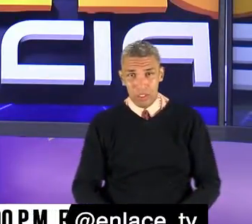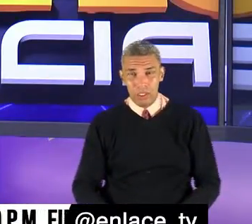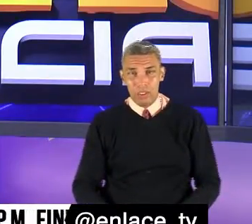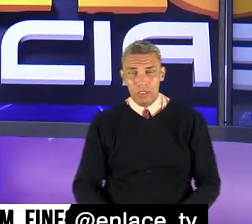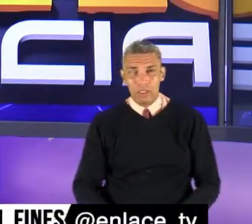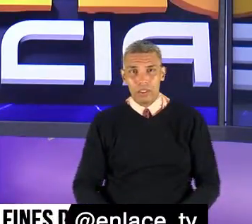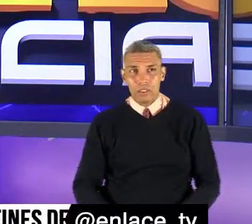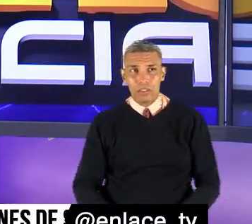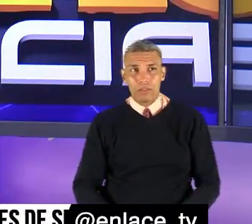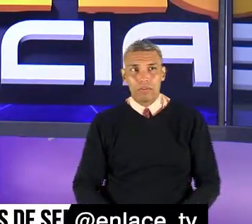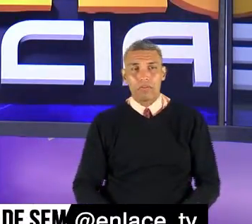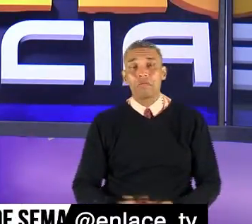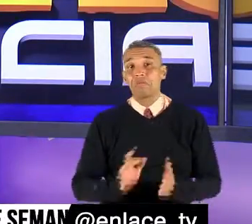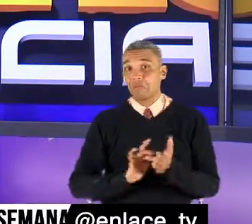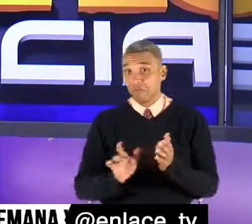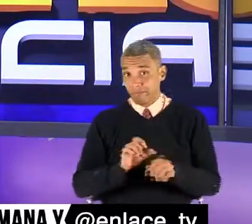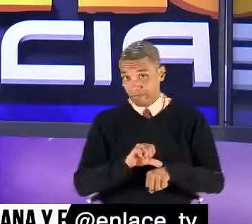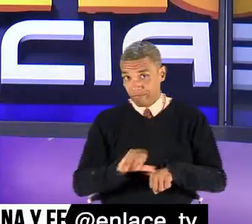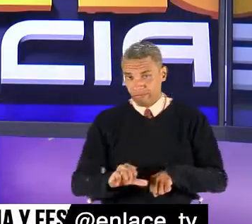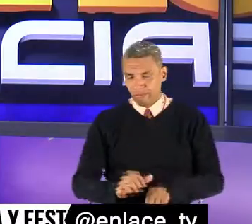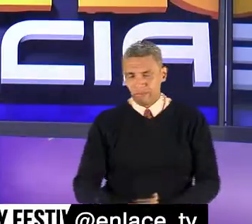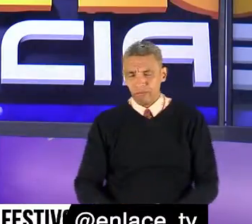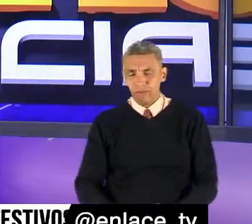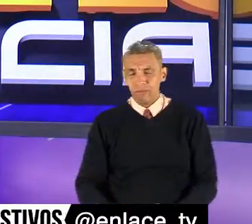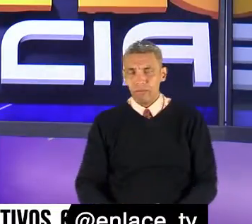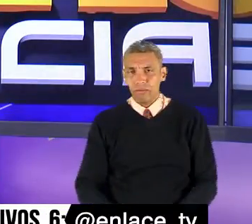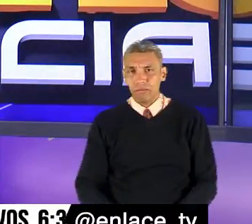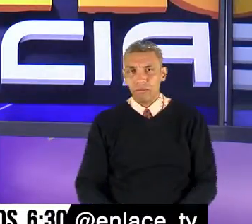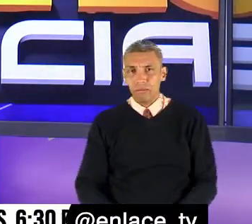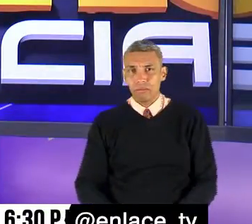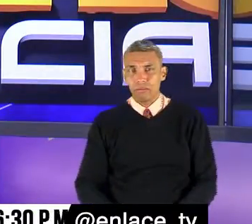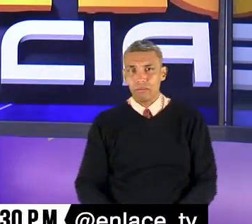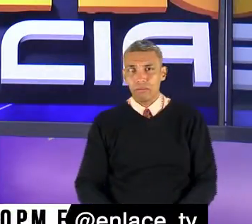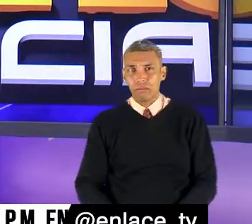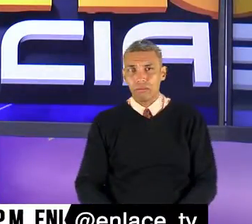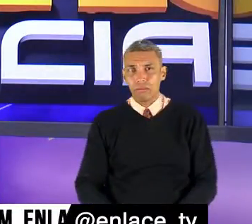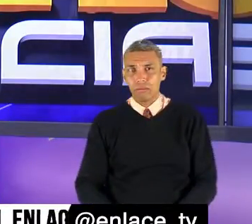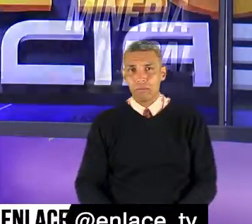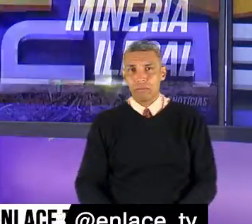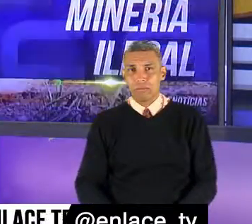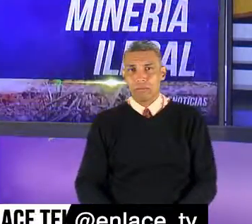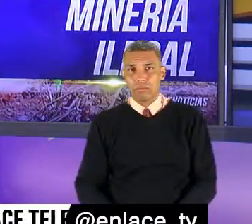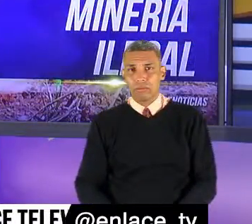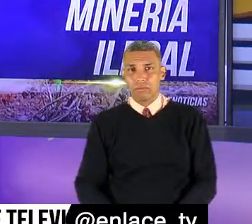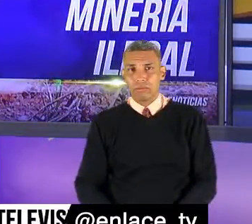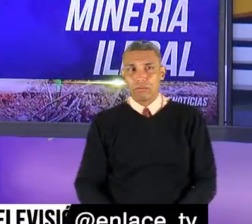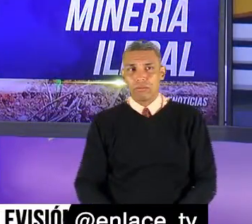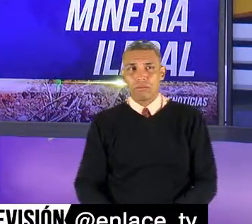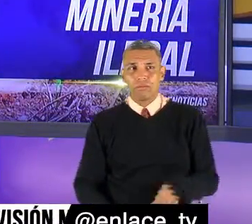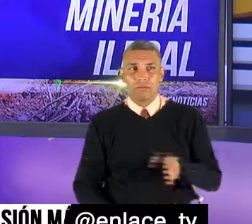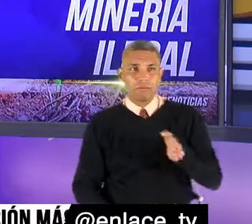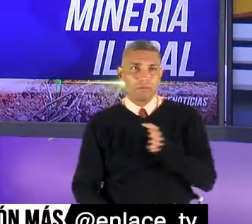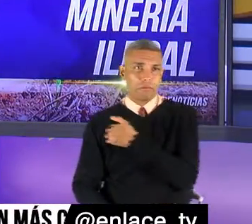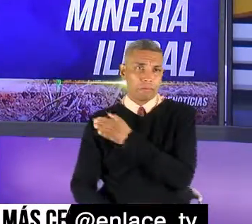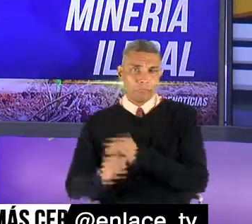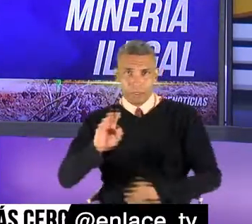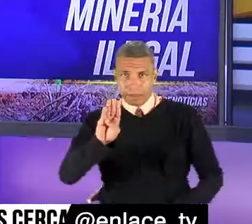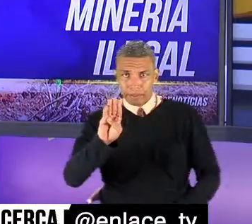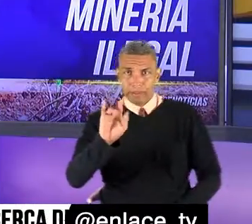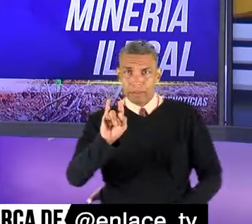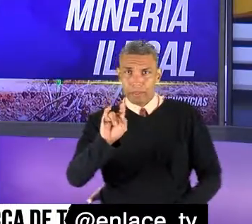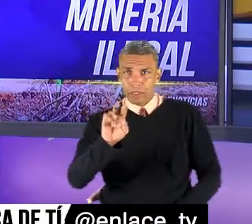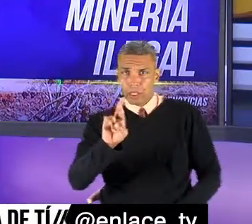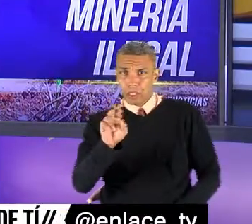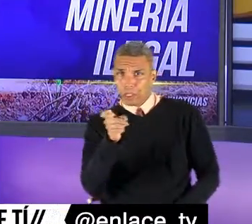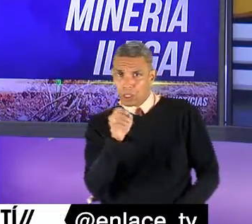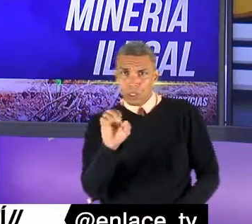Urgente esta intervención. Y del Mar Burgos, Uribe, alcalde de Santa Rosa Sur de Bolívar, expuso en Barranca Bermeja el impacto de la